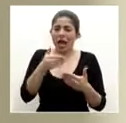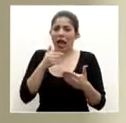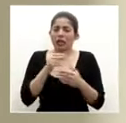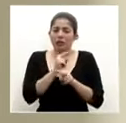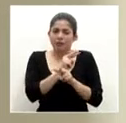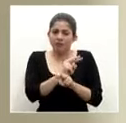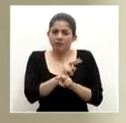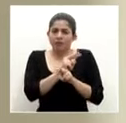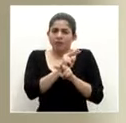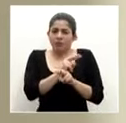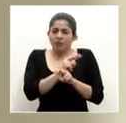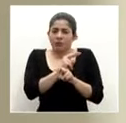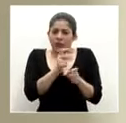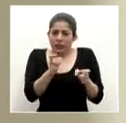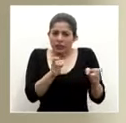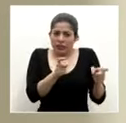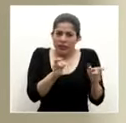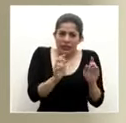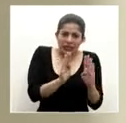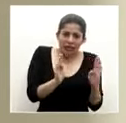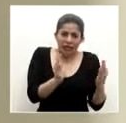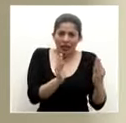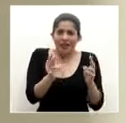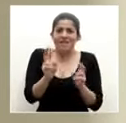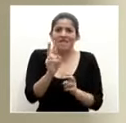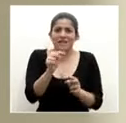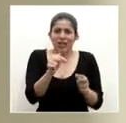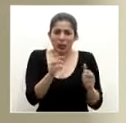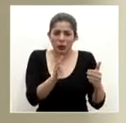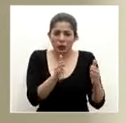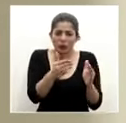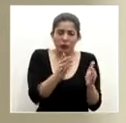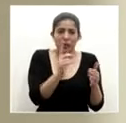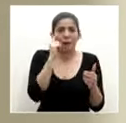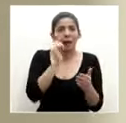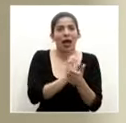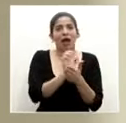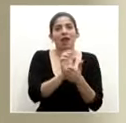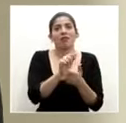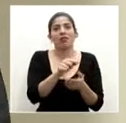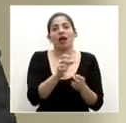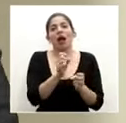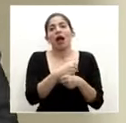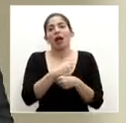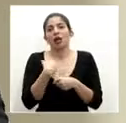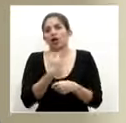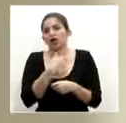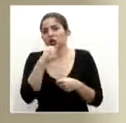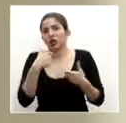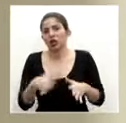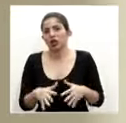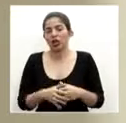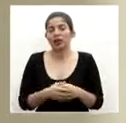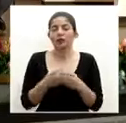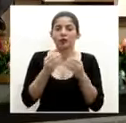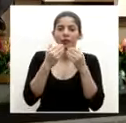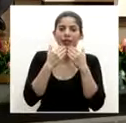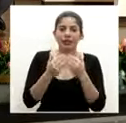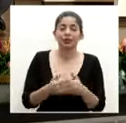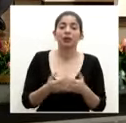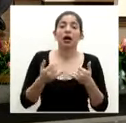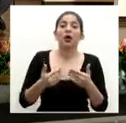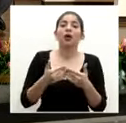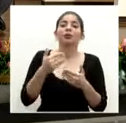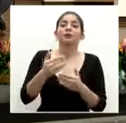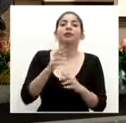no dejándole mucho margen al virus para que haga lo que nosotros no queremos que haga con nosotros. Muchas gracias. Continuamos